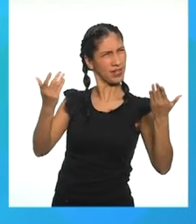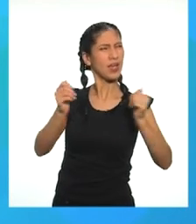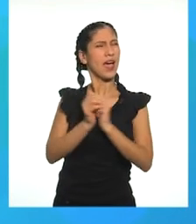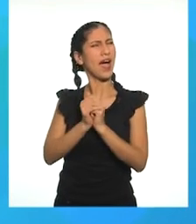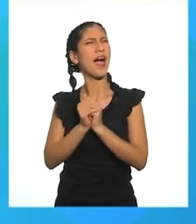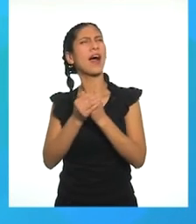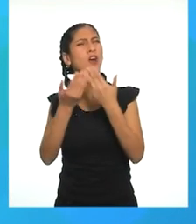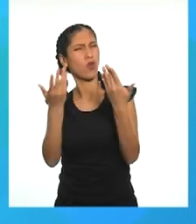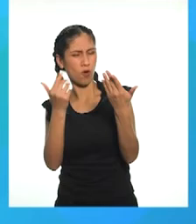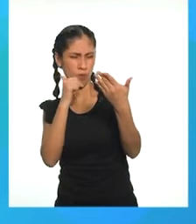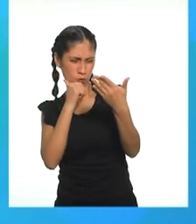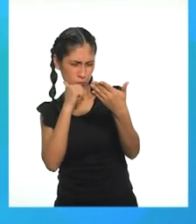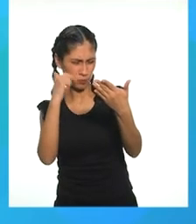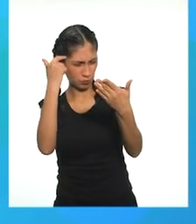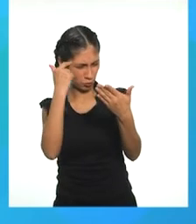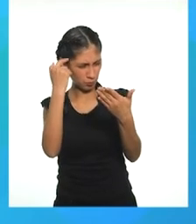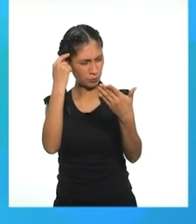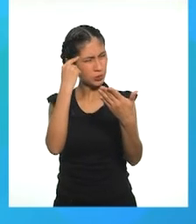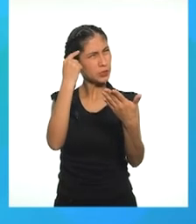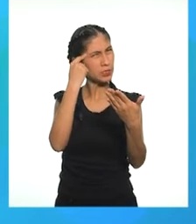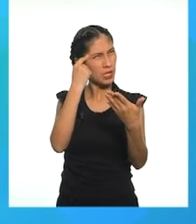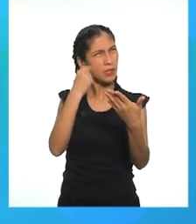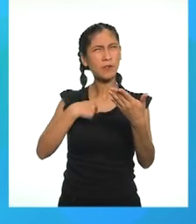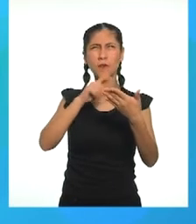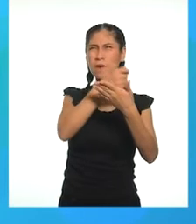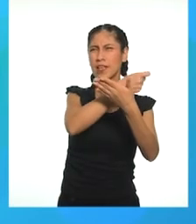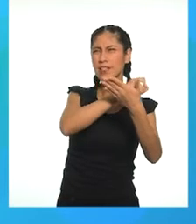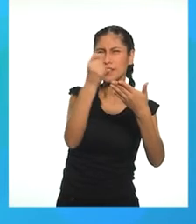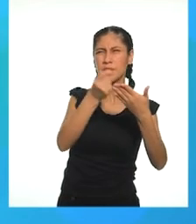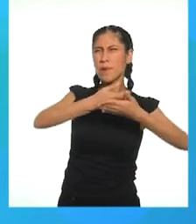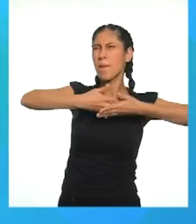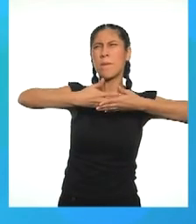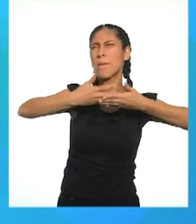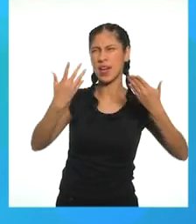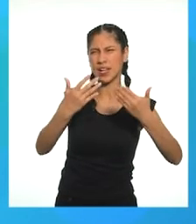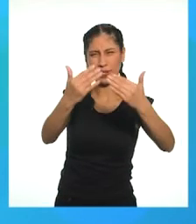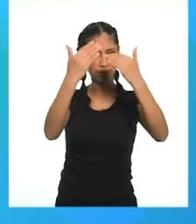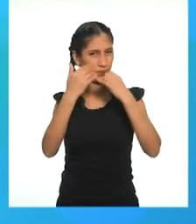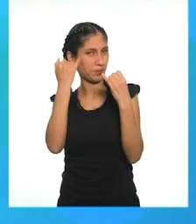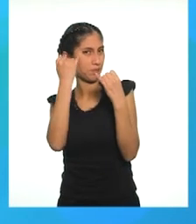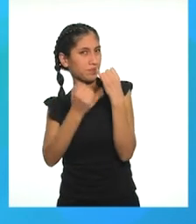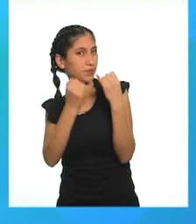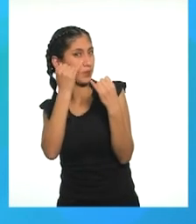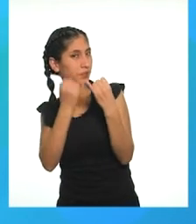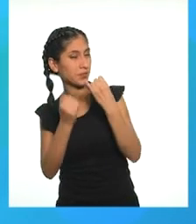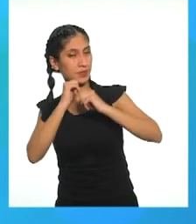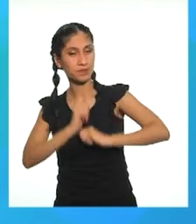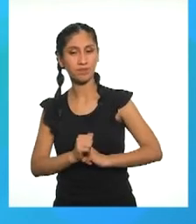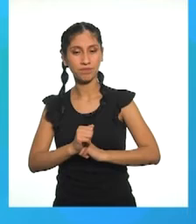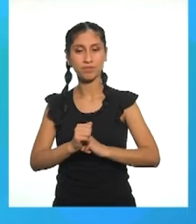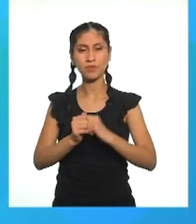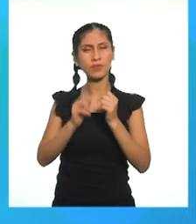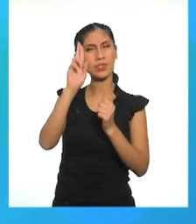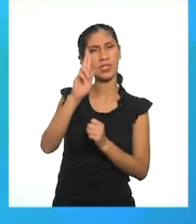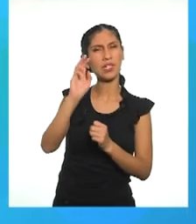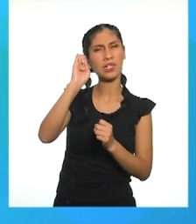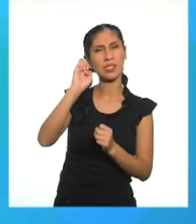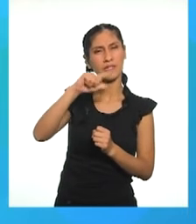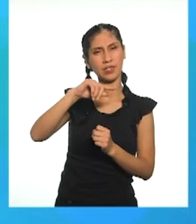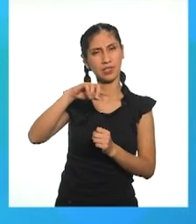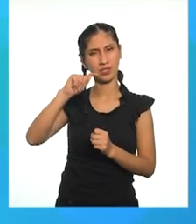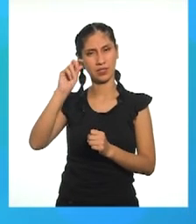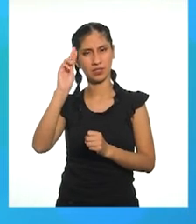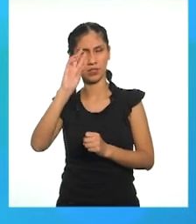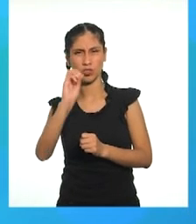el propósito o finalidad con la que se escribirá la narración. Finalmente, ¿qué registro usaré?